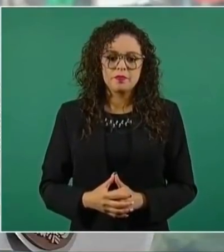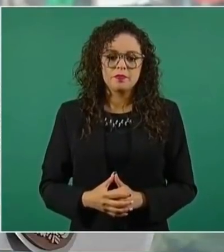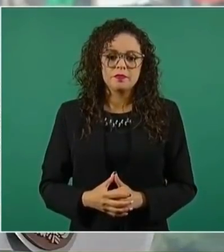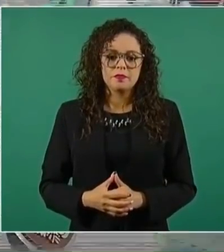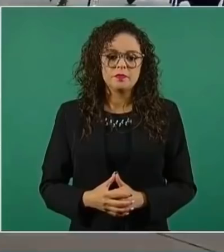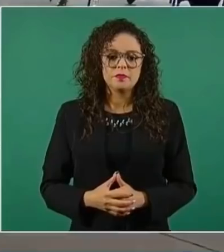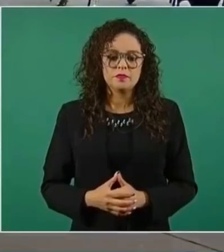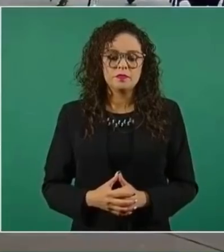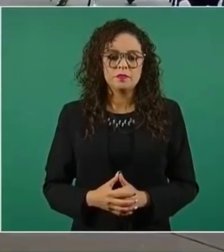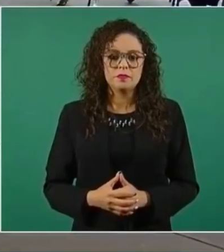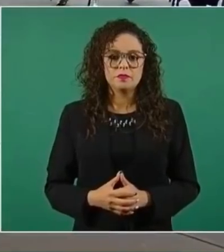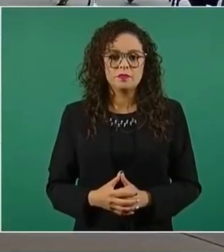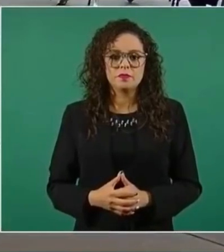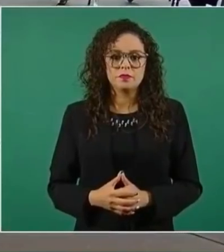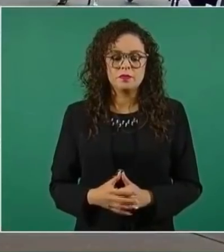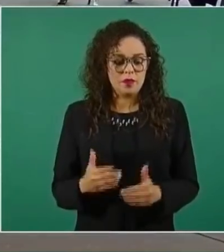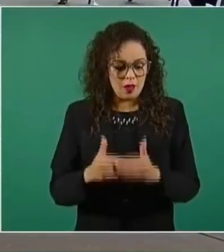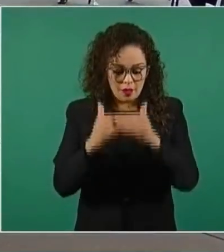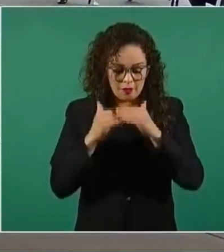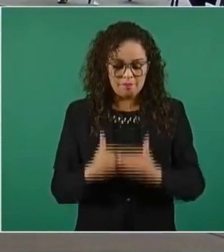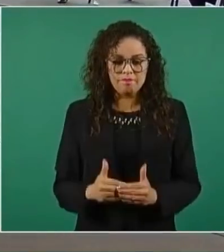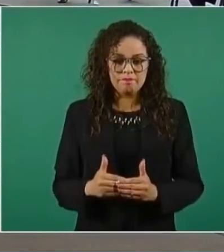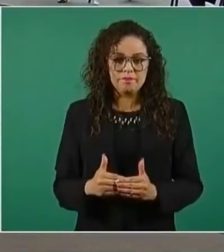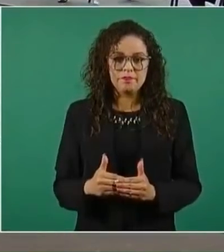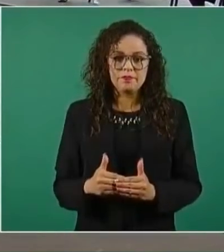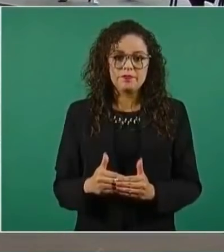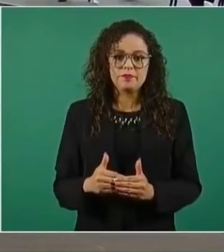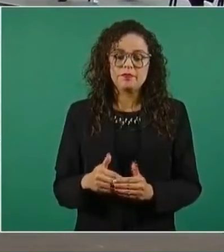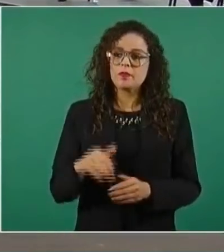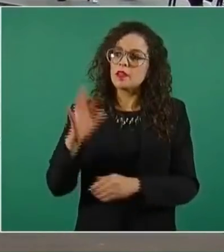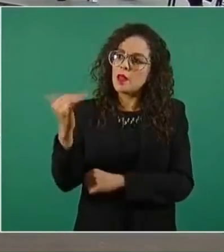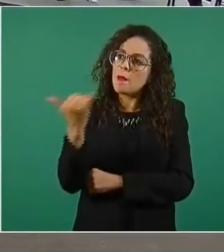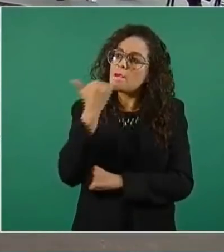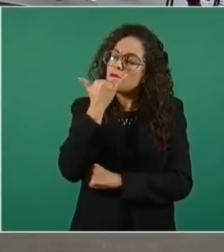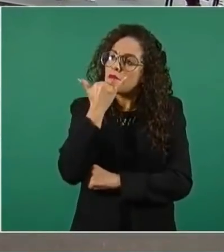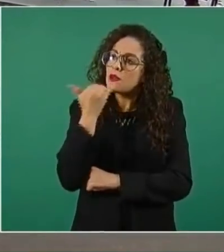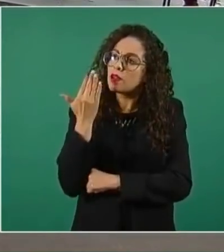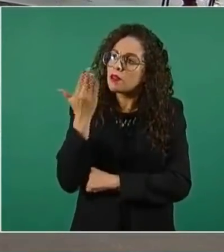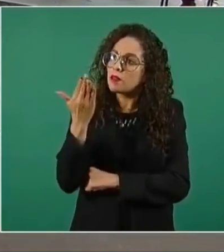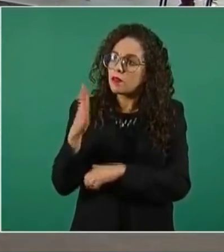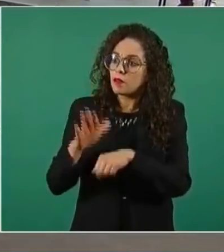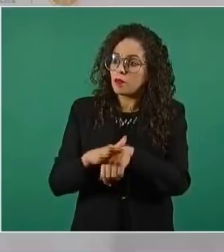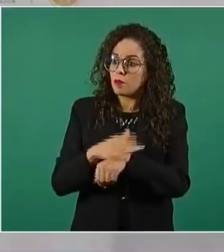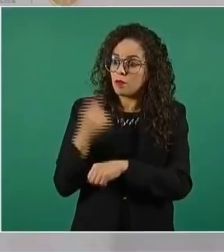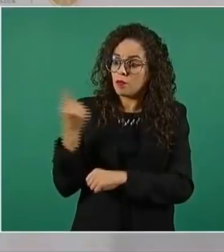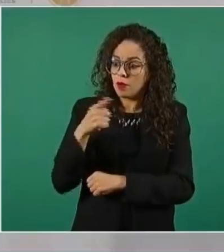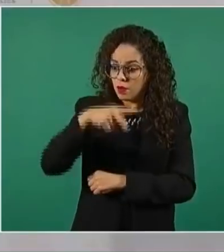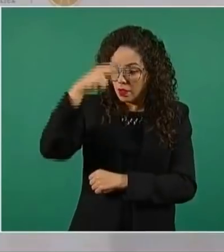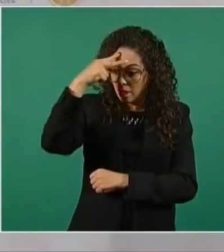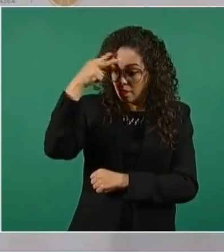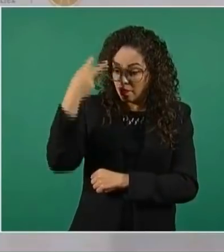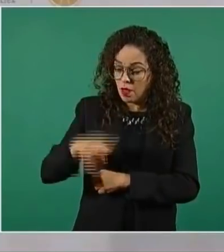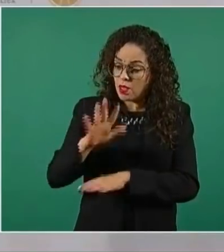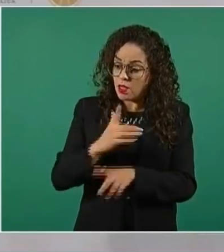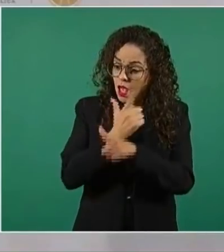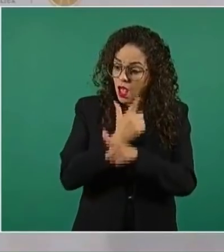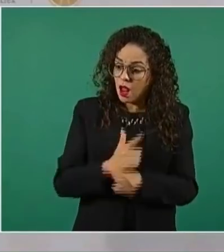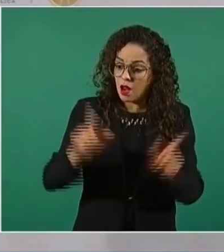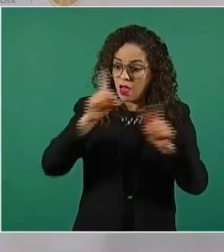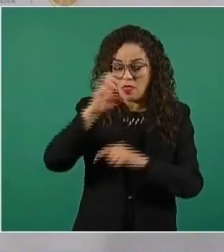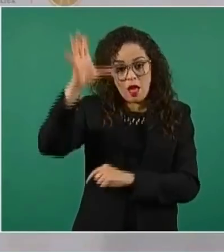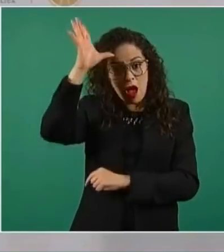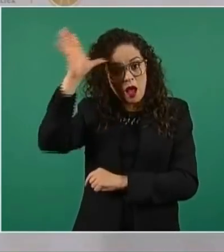que pedir perdón por liberar a los mexicanos de los aztecas es como